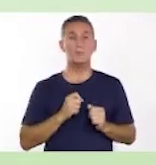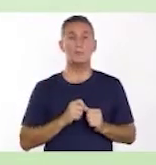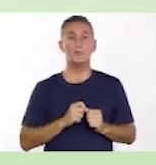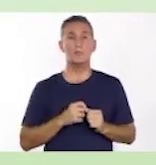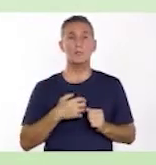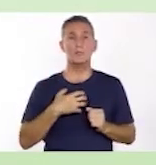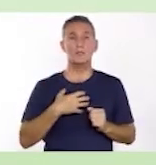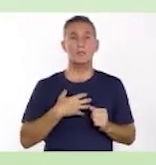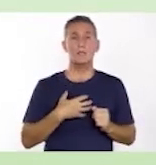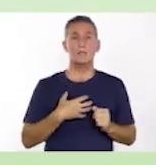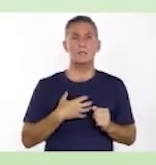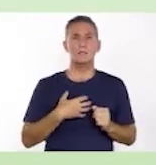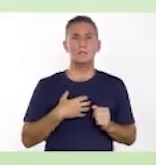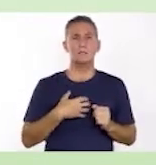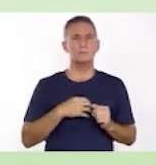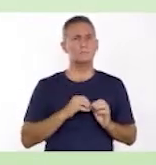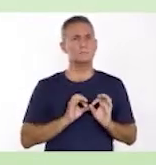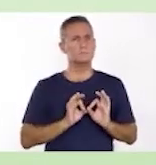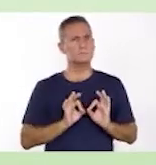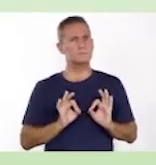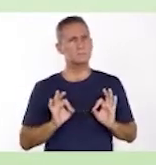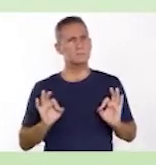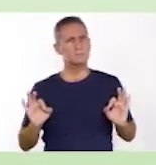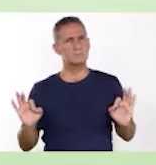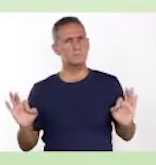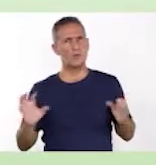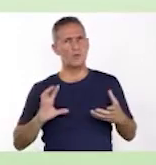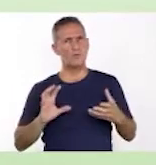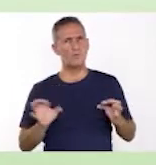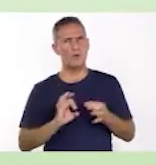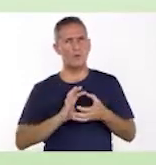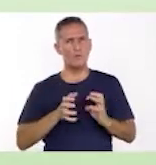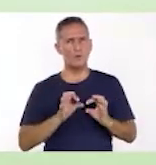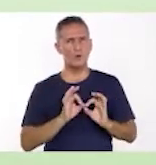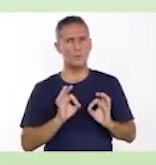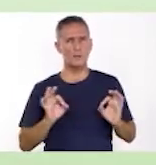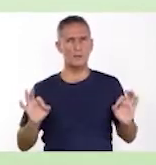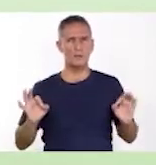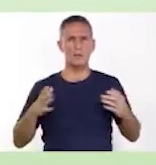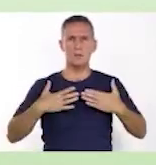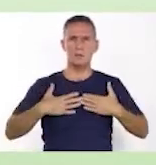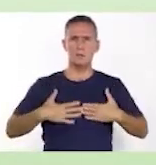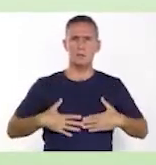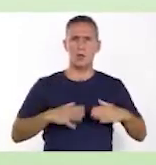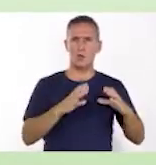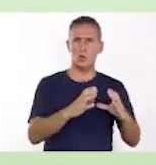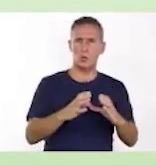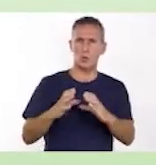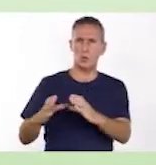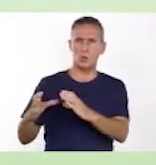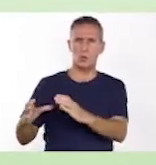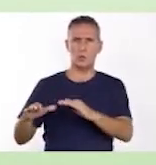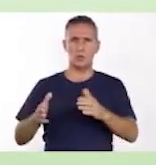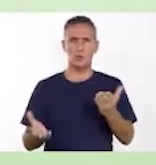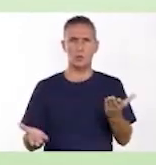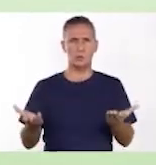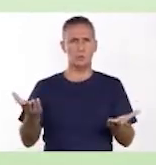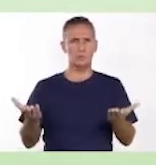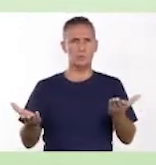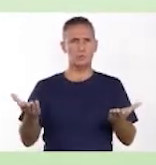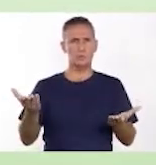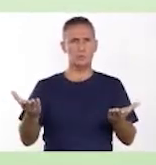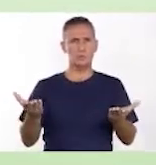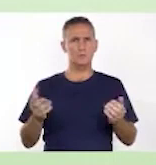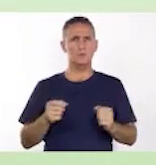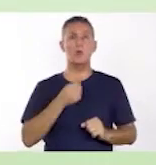Tiende ¿a qué? A la sencillez, a la mesura, al orden, al equilibrio.